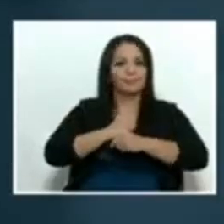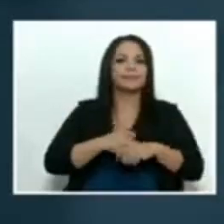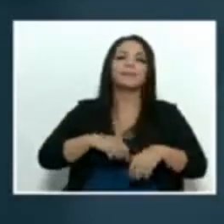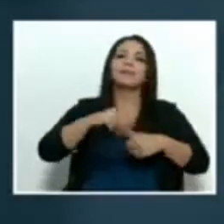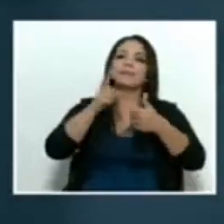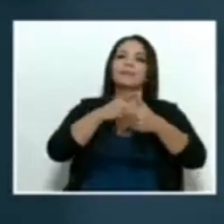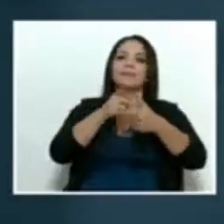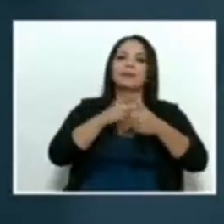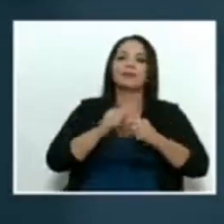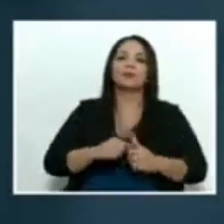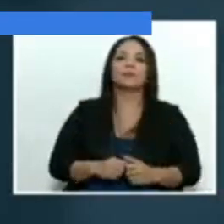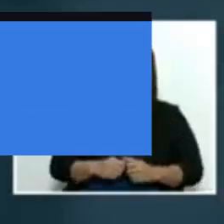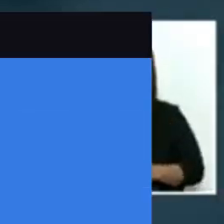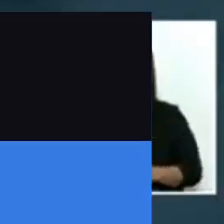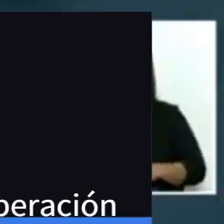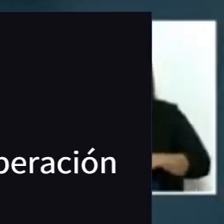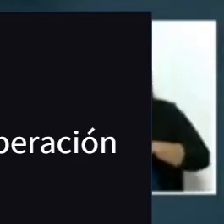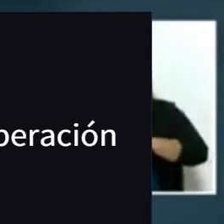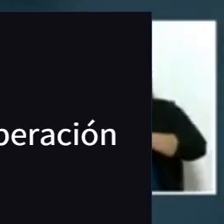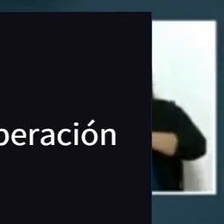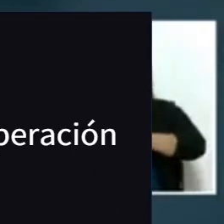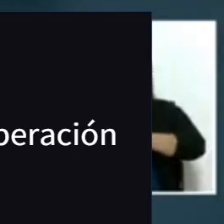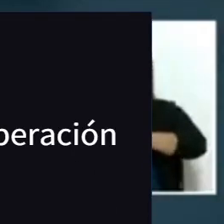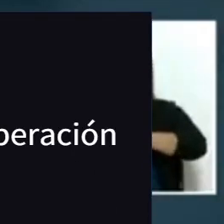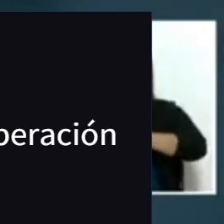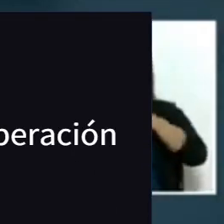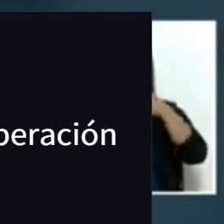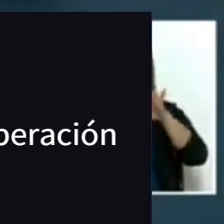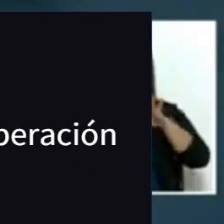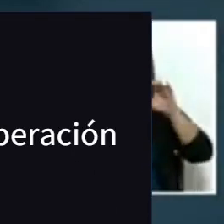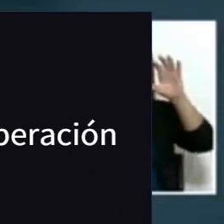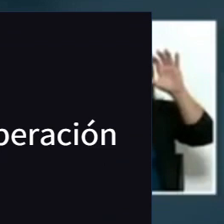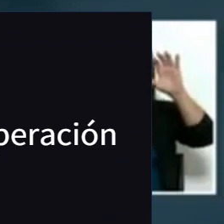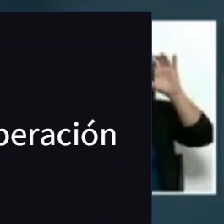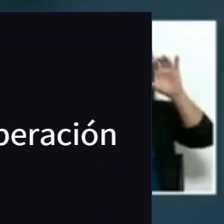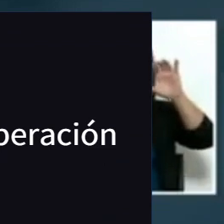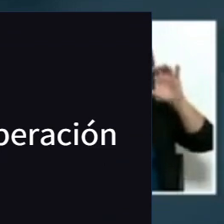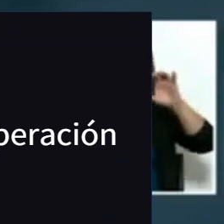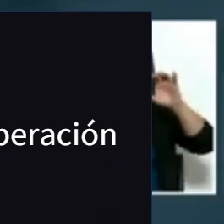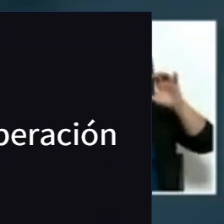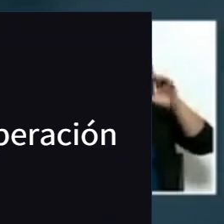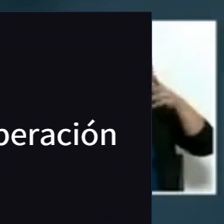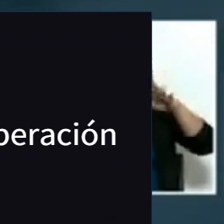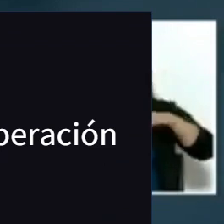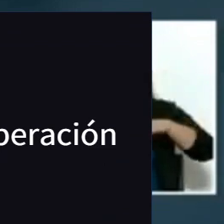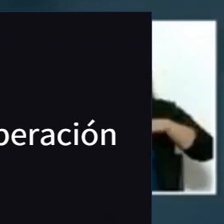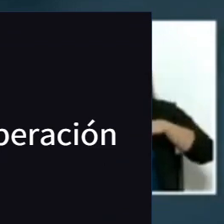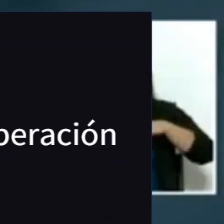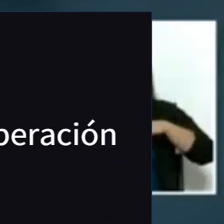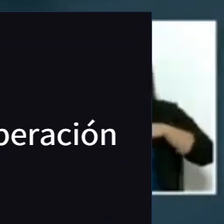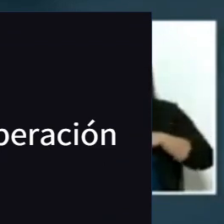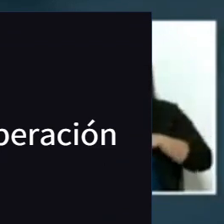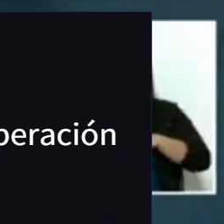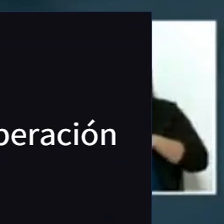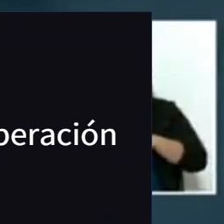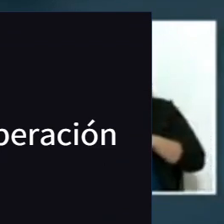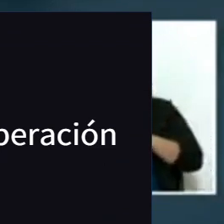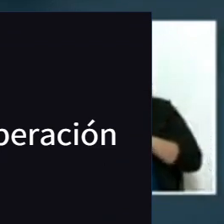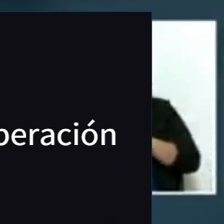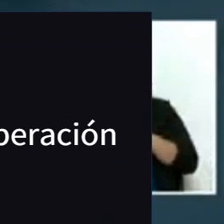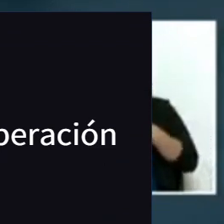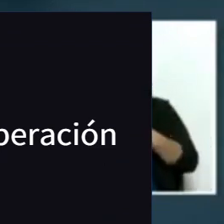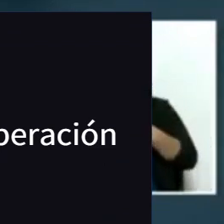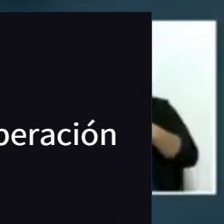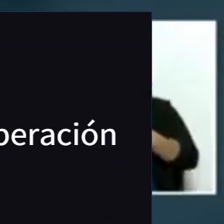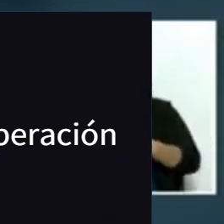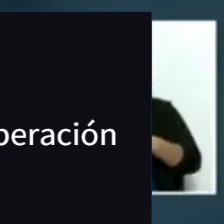Primero, terminando de instalar el cuadro gerencial, ya tenemos al último viceministro plenamente incorporado al escenario